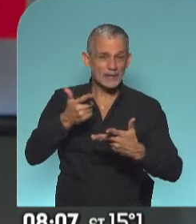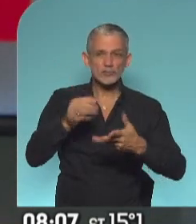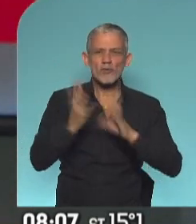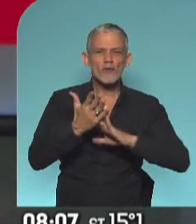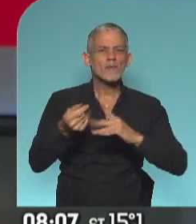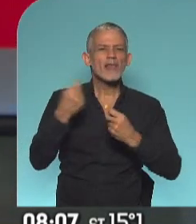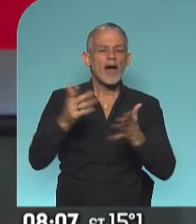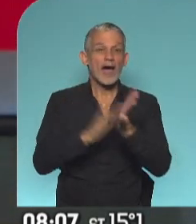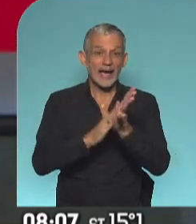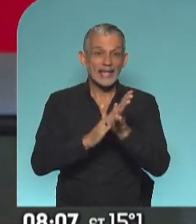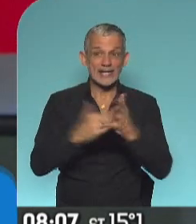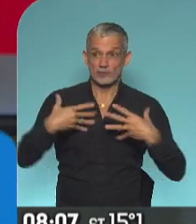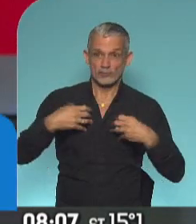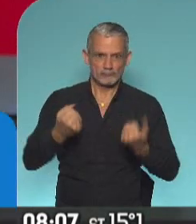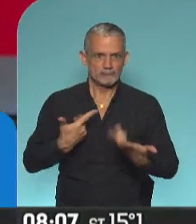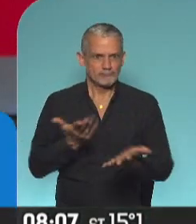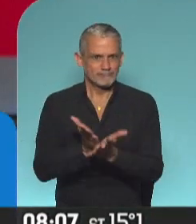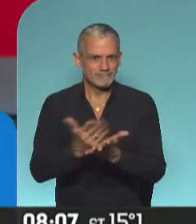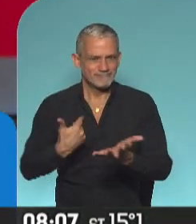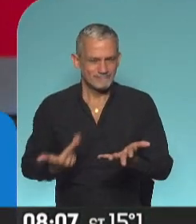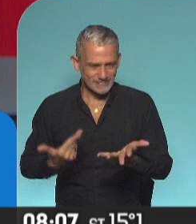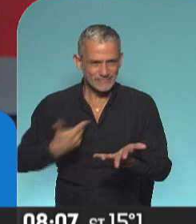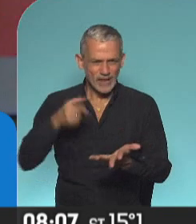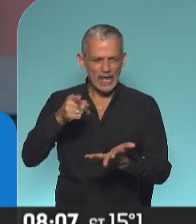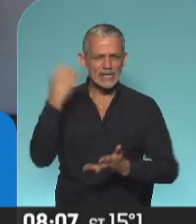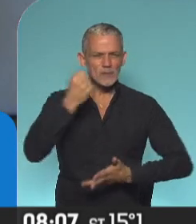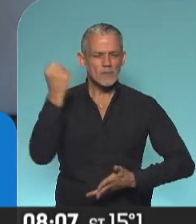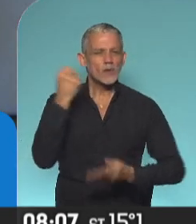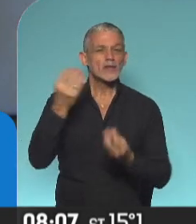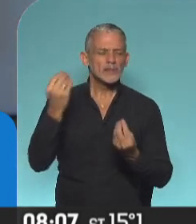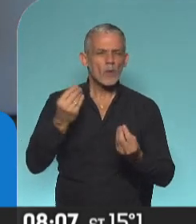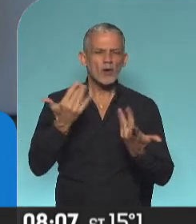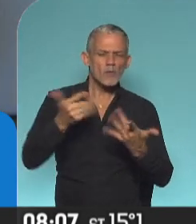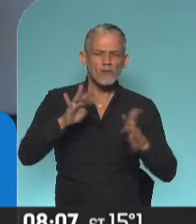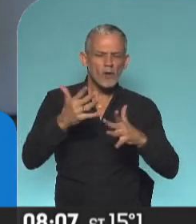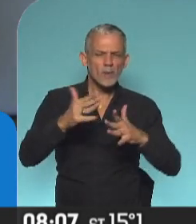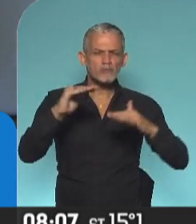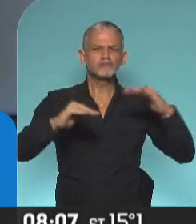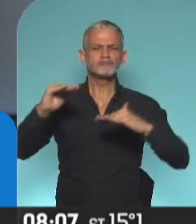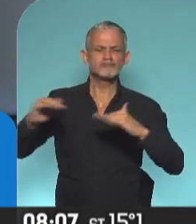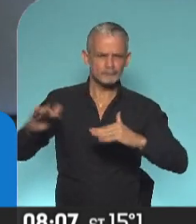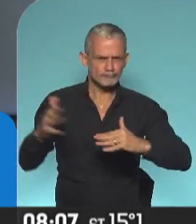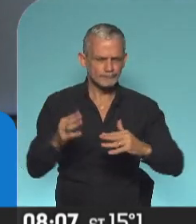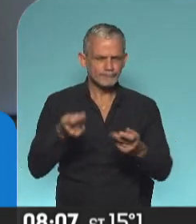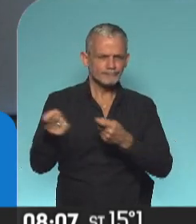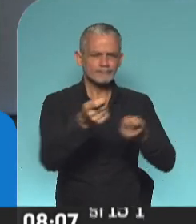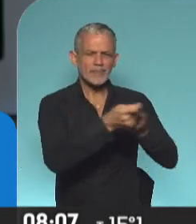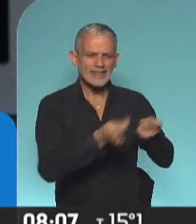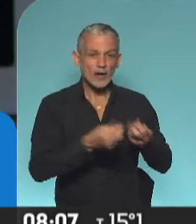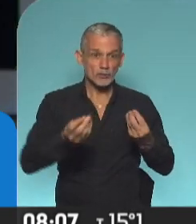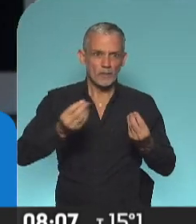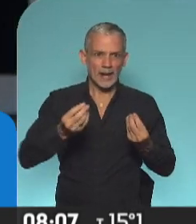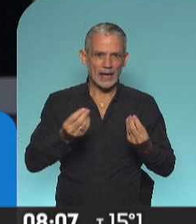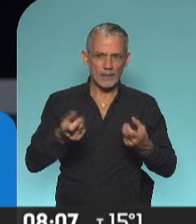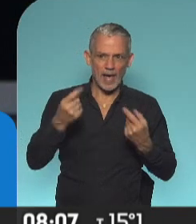de garantizar el derecho a la salud. Es decir, de ahí la importancia de la regulación que hay que tener sobre el mercado de medicamentos para asegurar